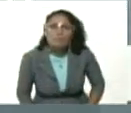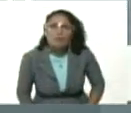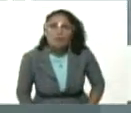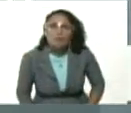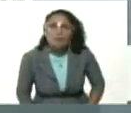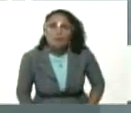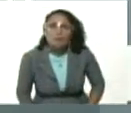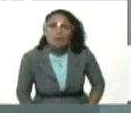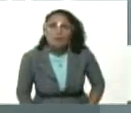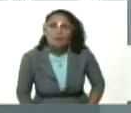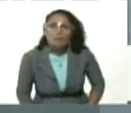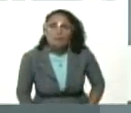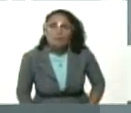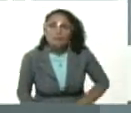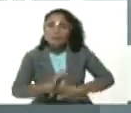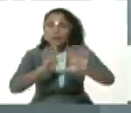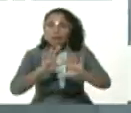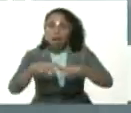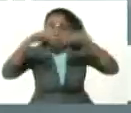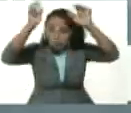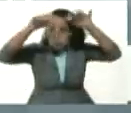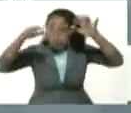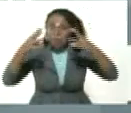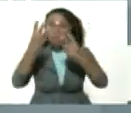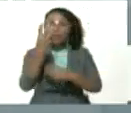Ya entró la onda tropical número